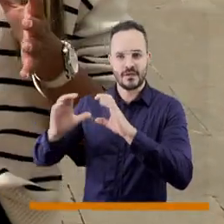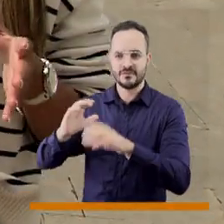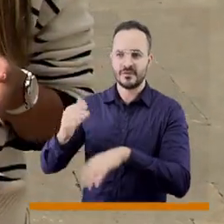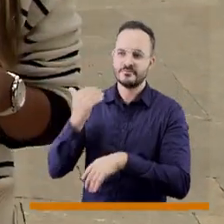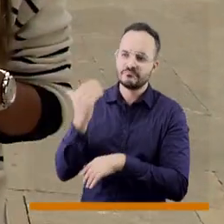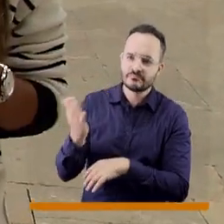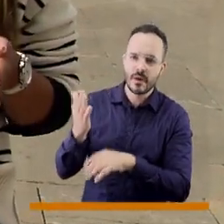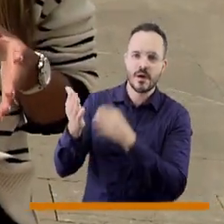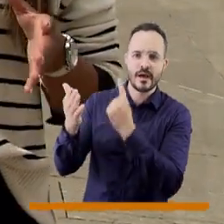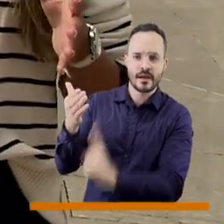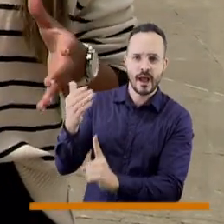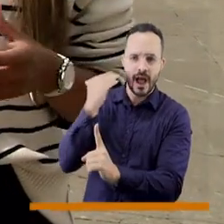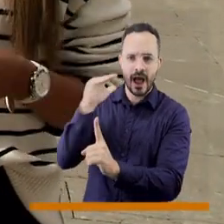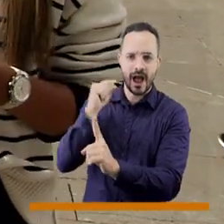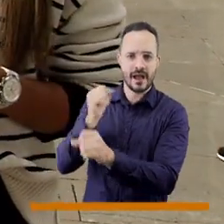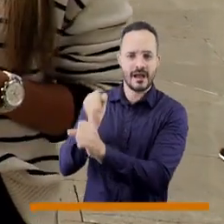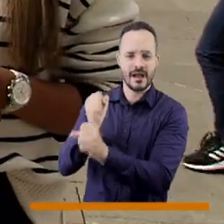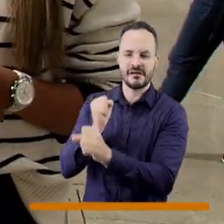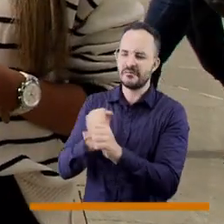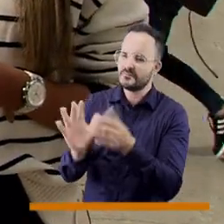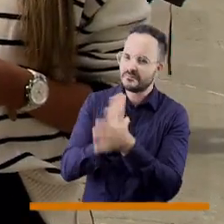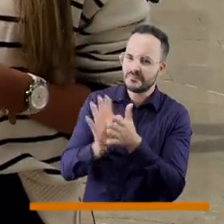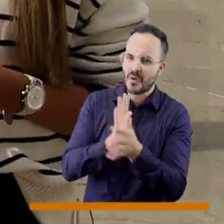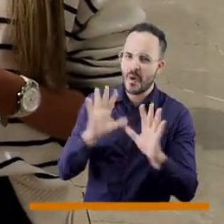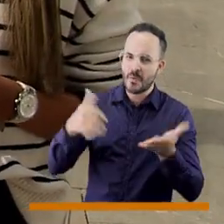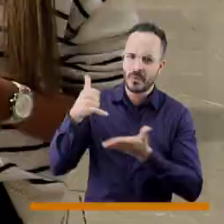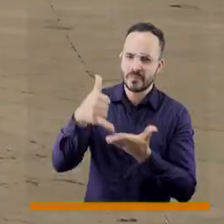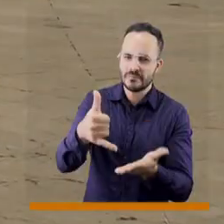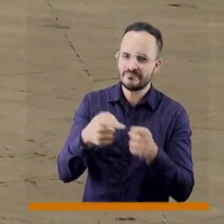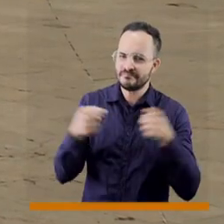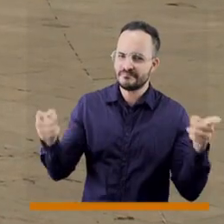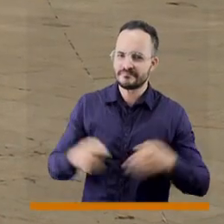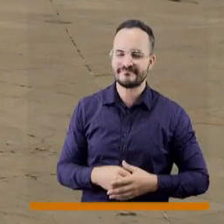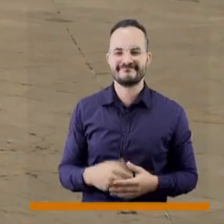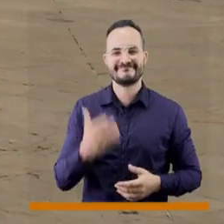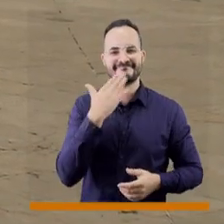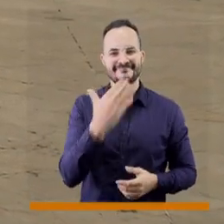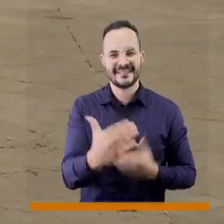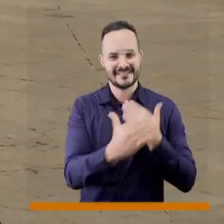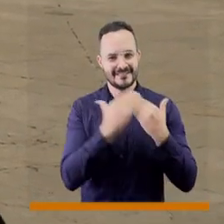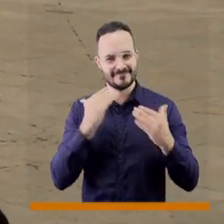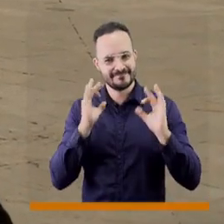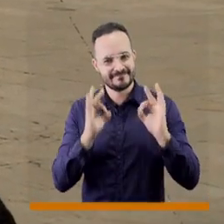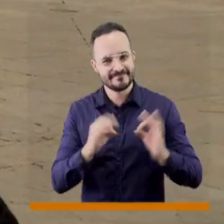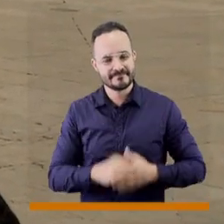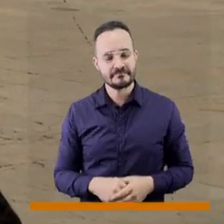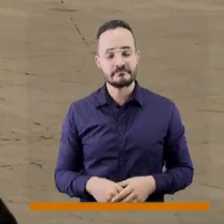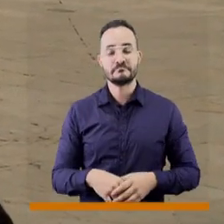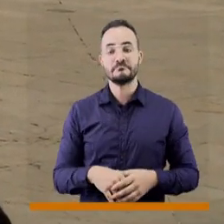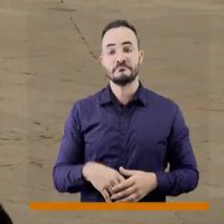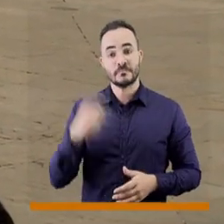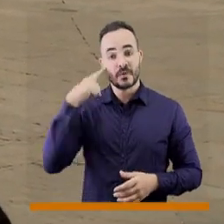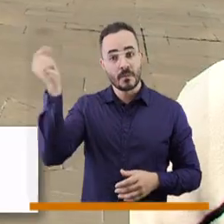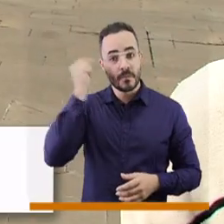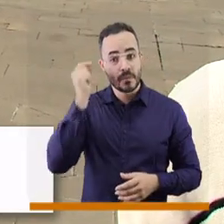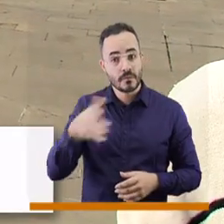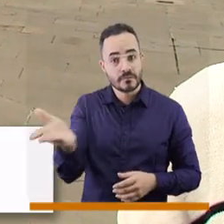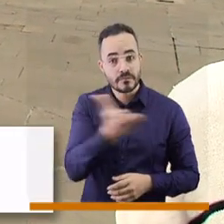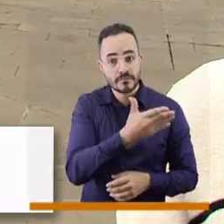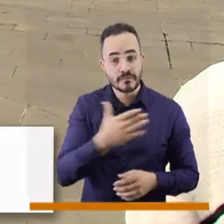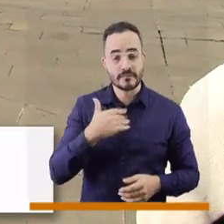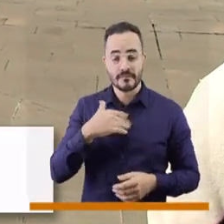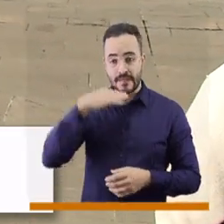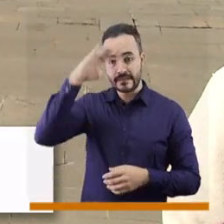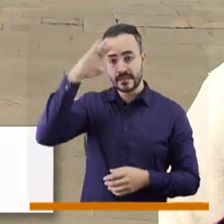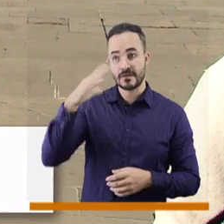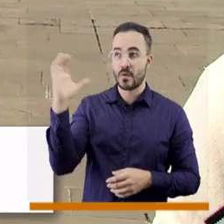Distrito, que nos va a contar más la trascendencia de este premio. Bienvenida, María José. Muchas gracias, Mafe, por la invitación. Recordemos que